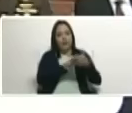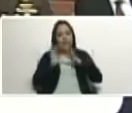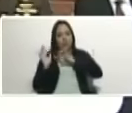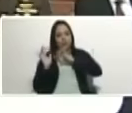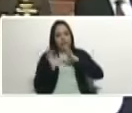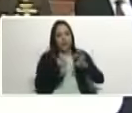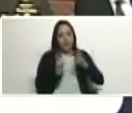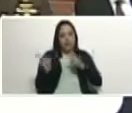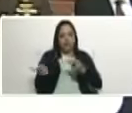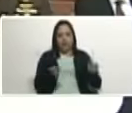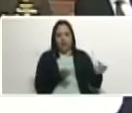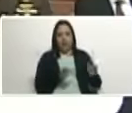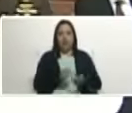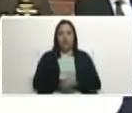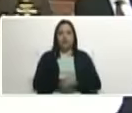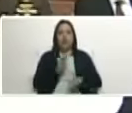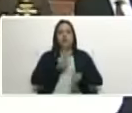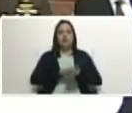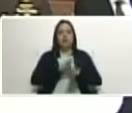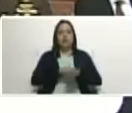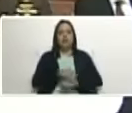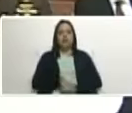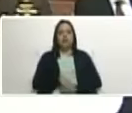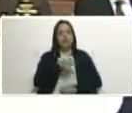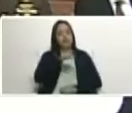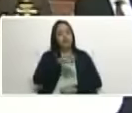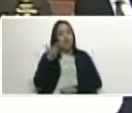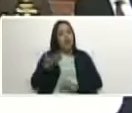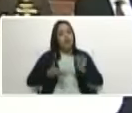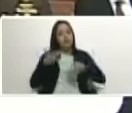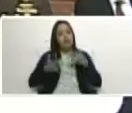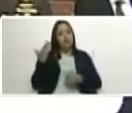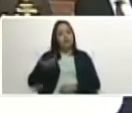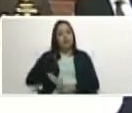porque le doy la mayor importancia